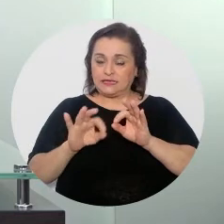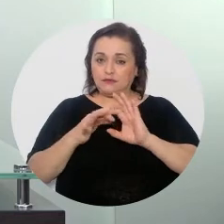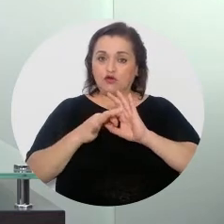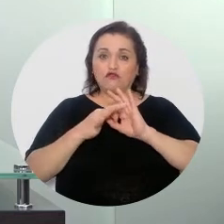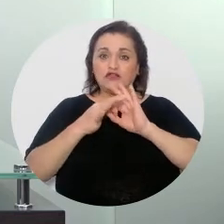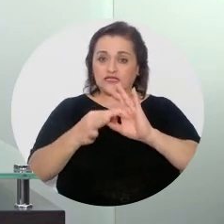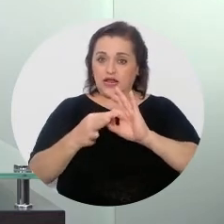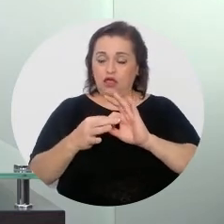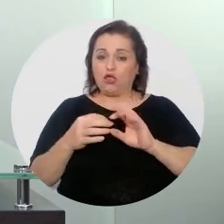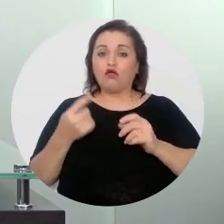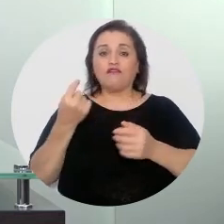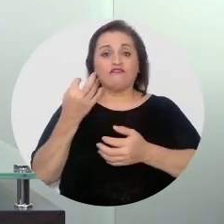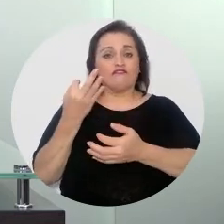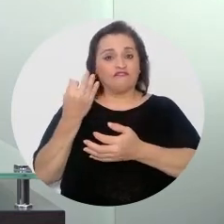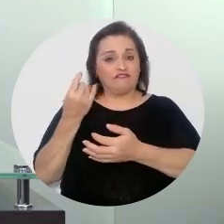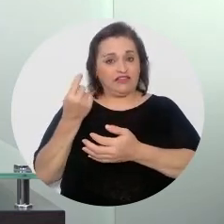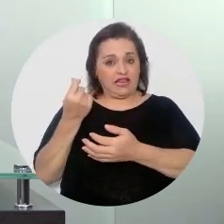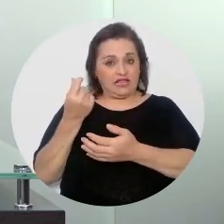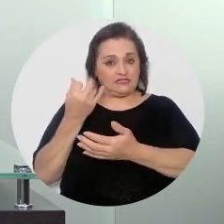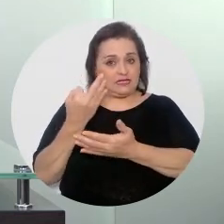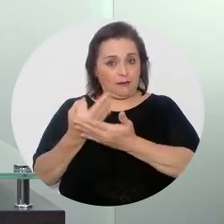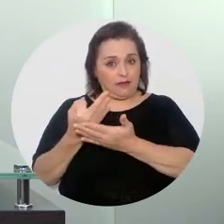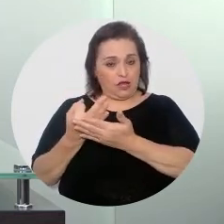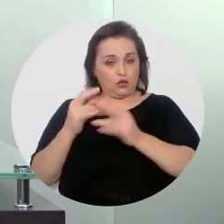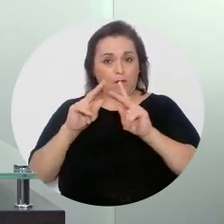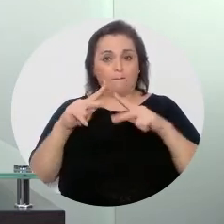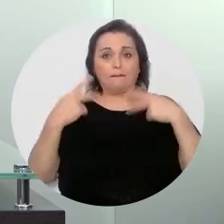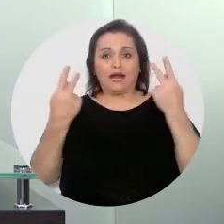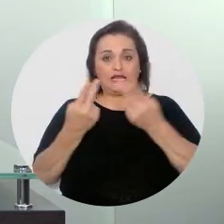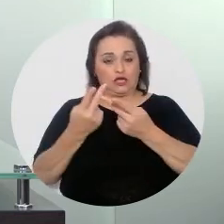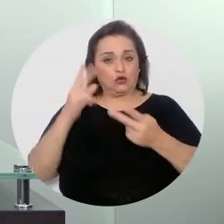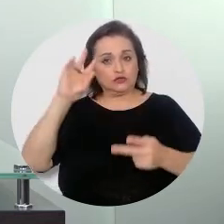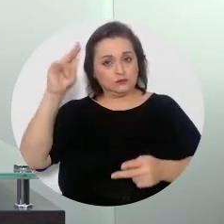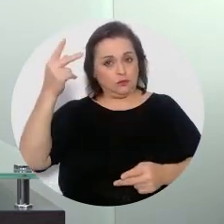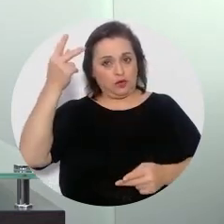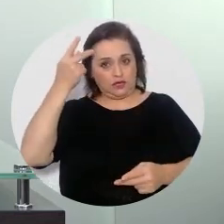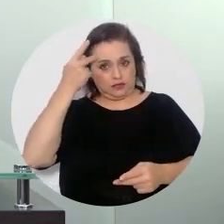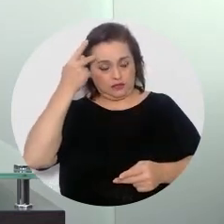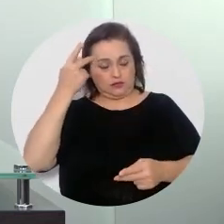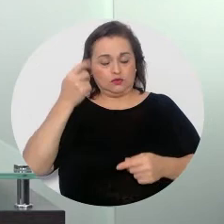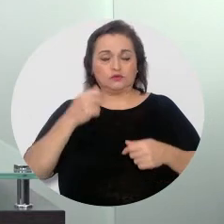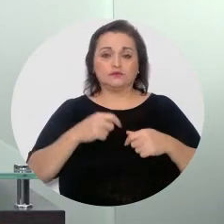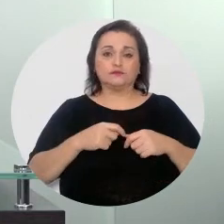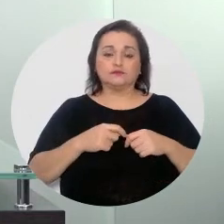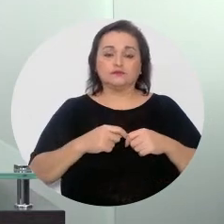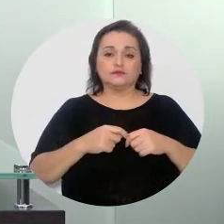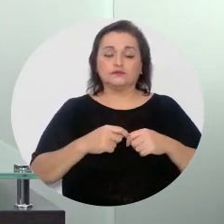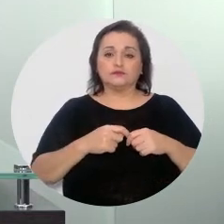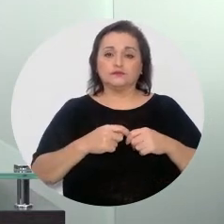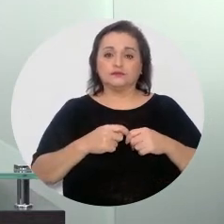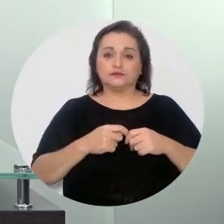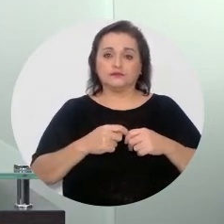lo que tiene que ver con el financiamiento de los partidos políticos en Costa Rica.